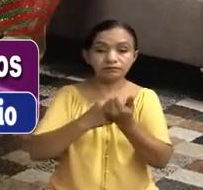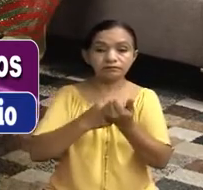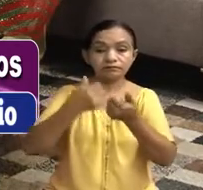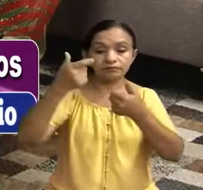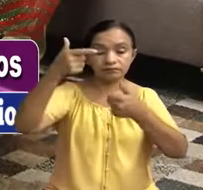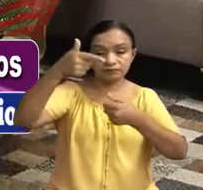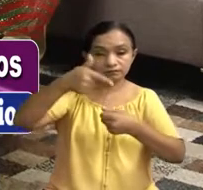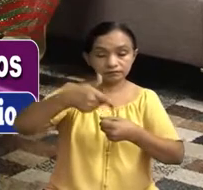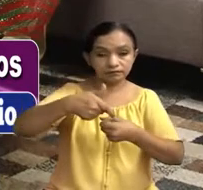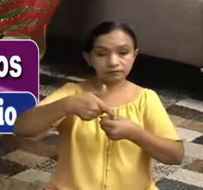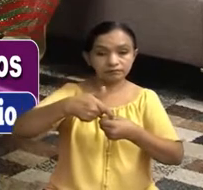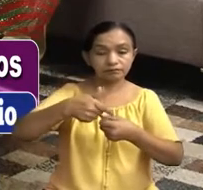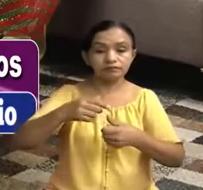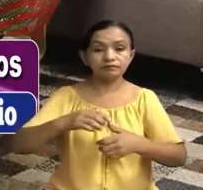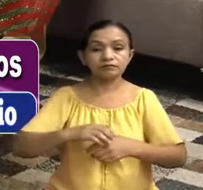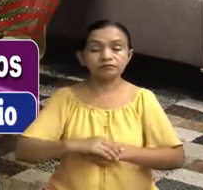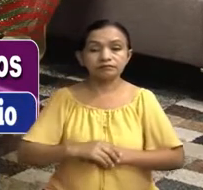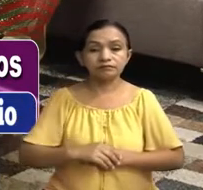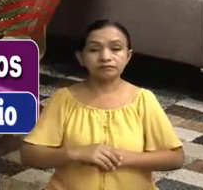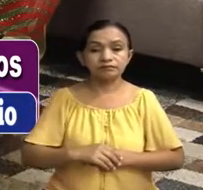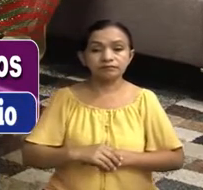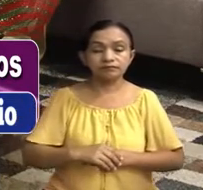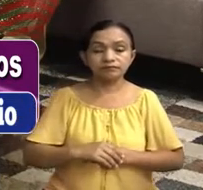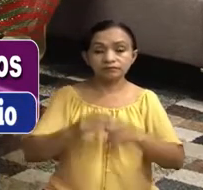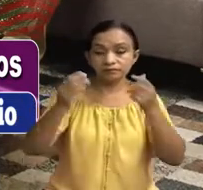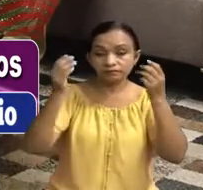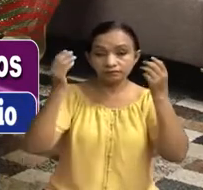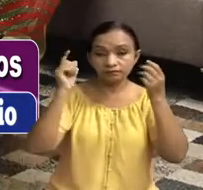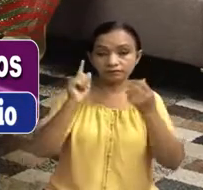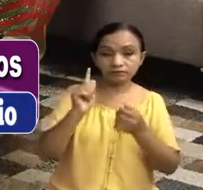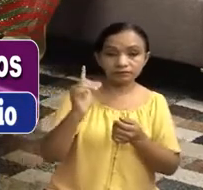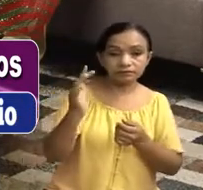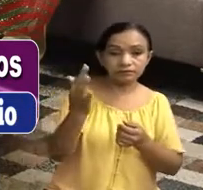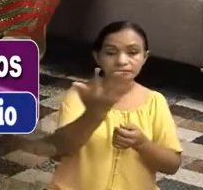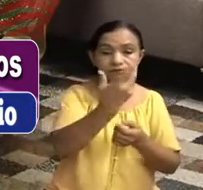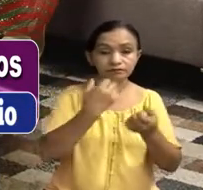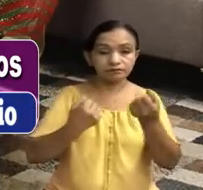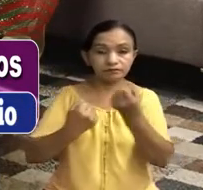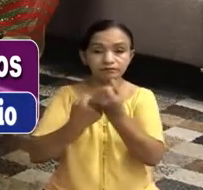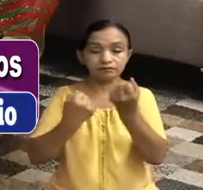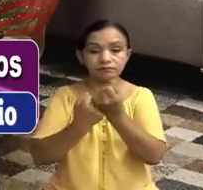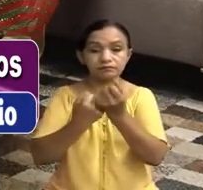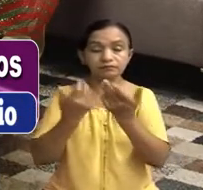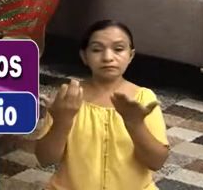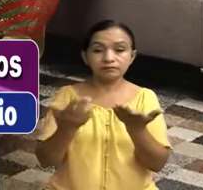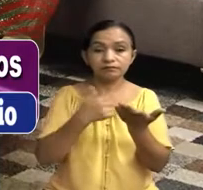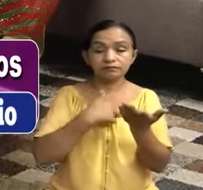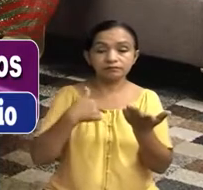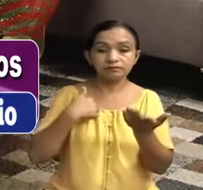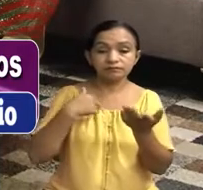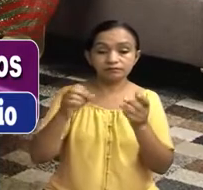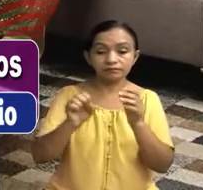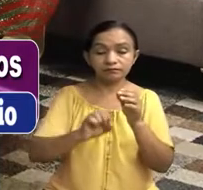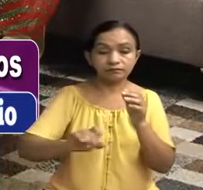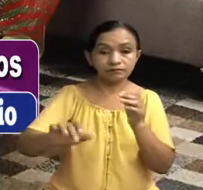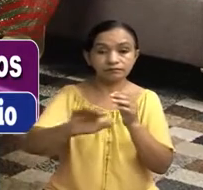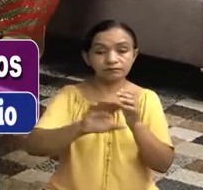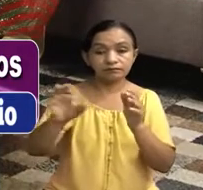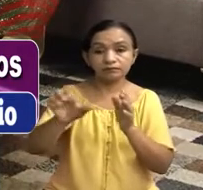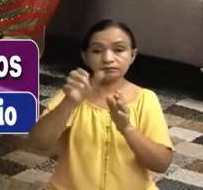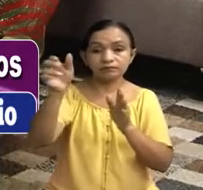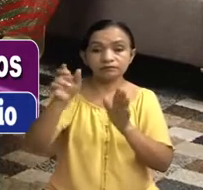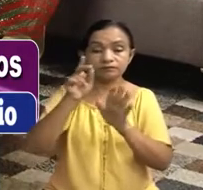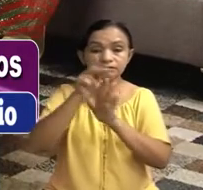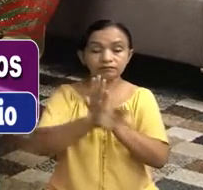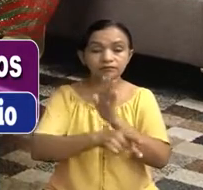por ejemplo. Okay. Está el Petrocaribe, por ejemplo, toda la cooperación, no solo a los países conducentes al socialismo, sino otros países, por ejemplo,